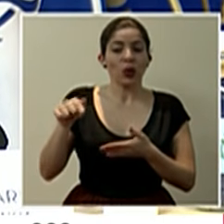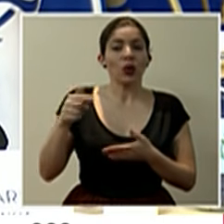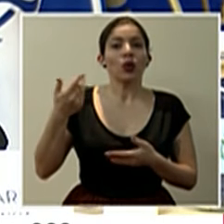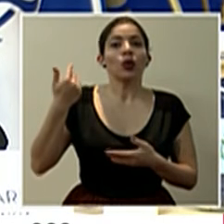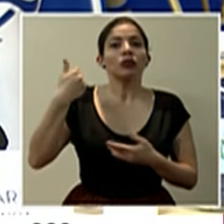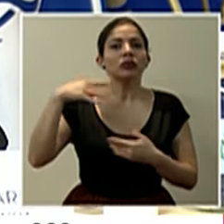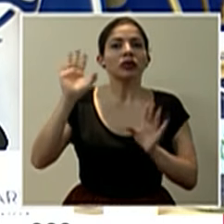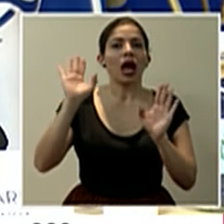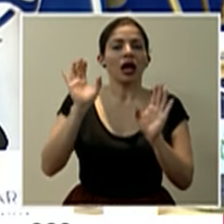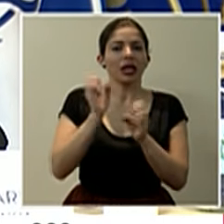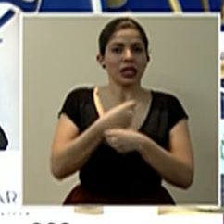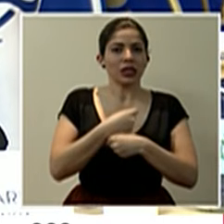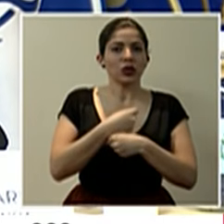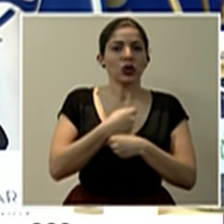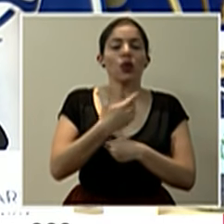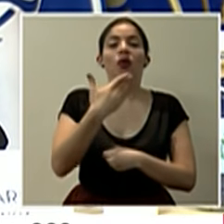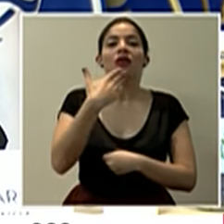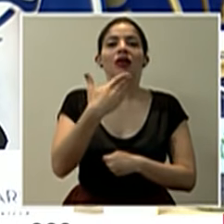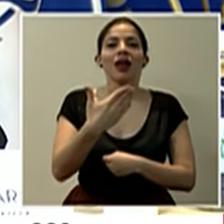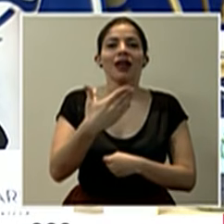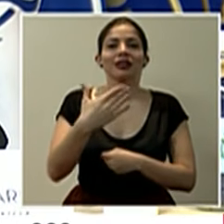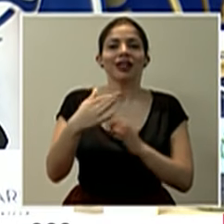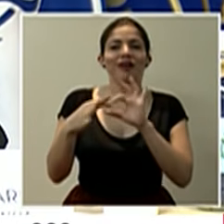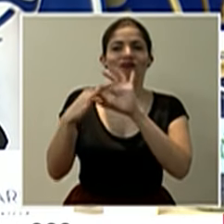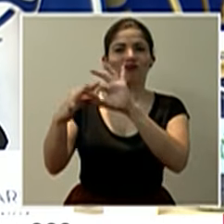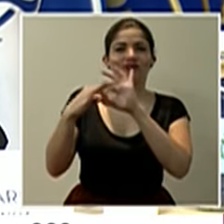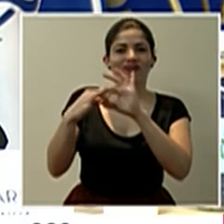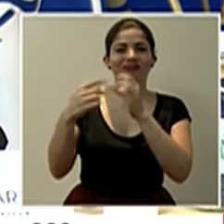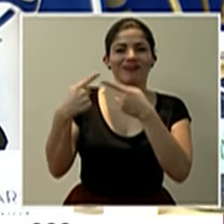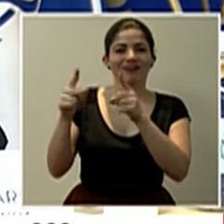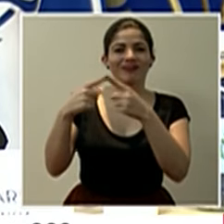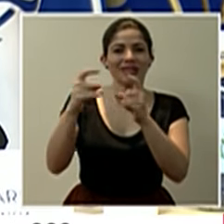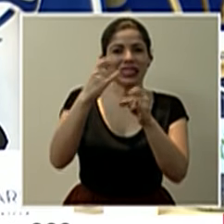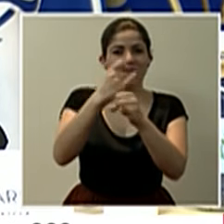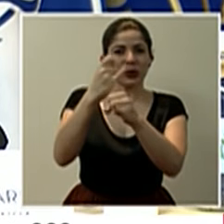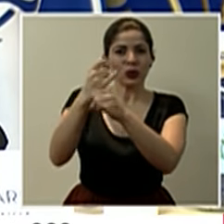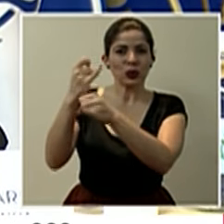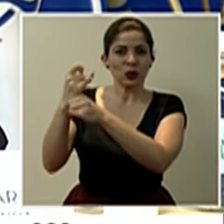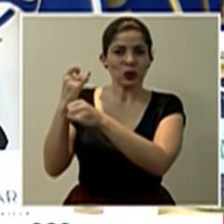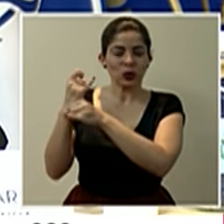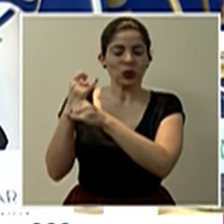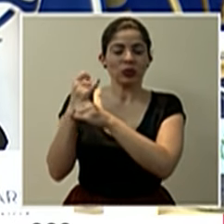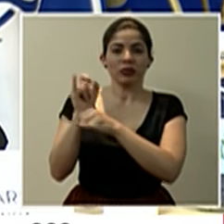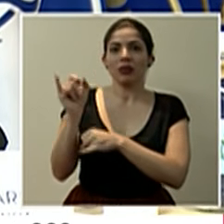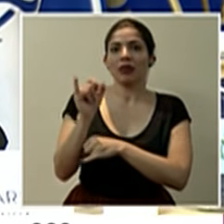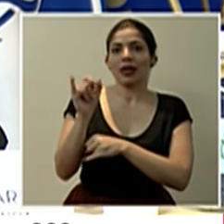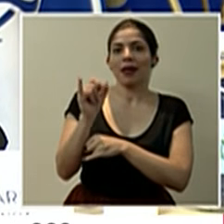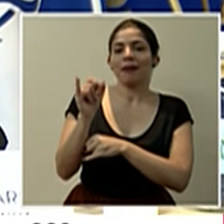ha sido realizado gracias a la coordinación con varias instituciones. Tengo que darle también